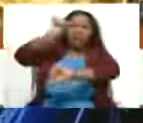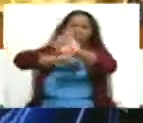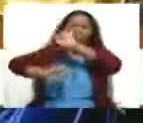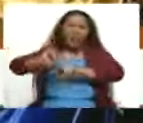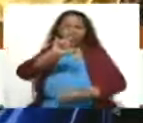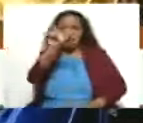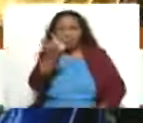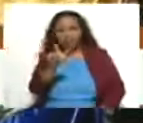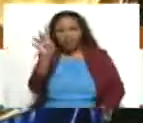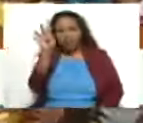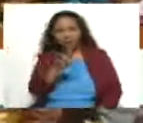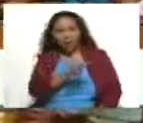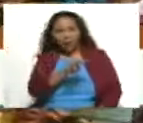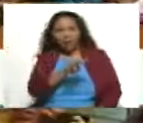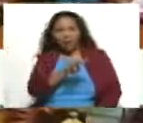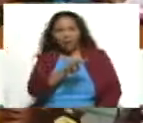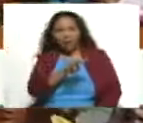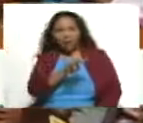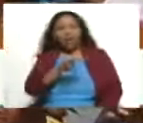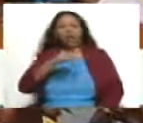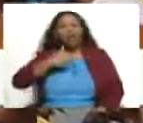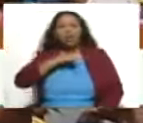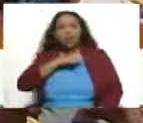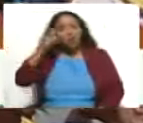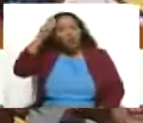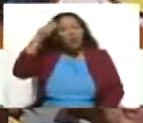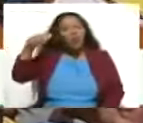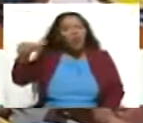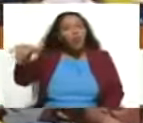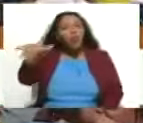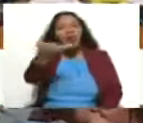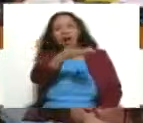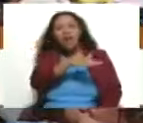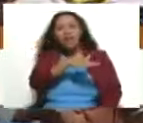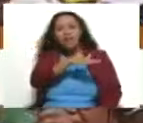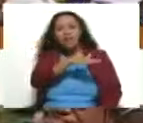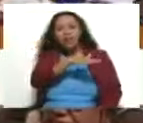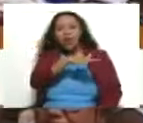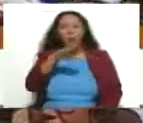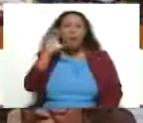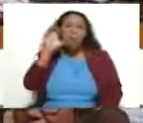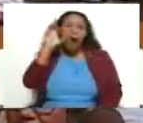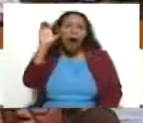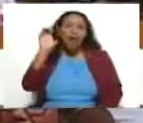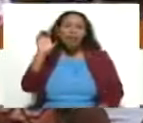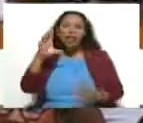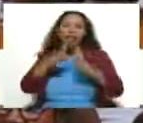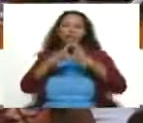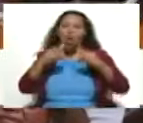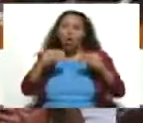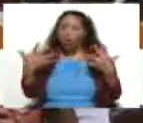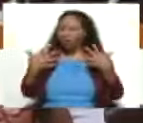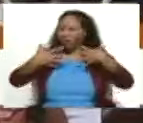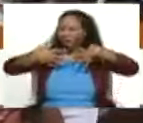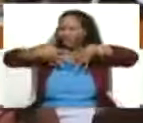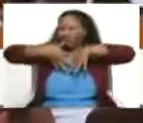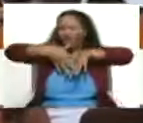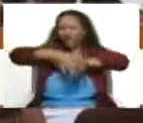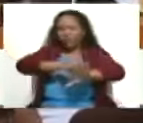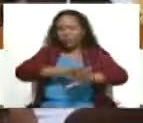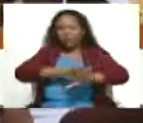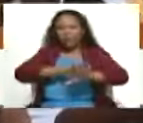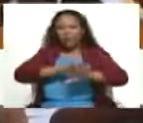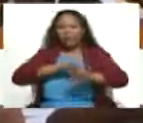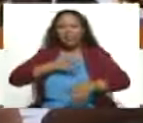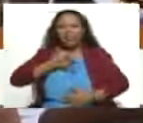Esequibo. Hoy somos un pueblo, hoy somos una patria, un país, unidos con un mismo sentimiento. Hoy